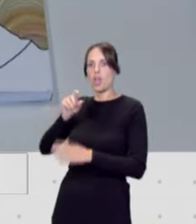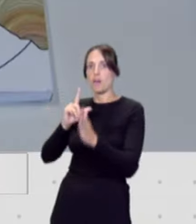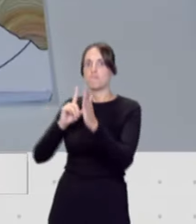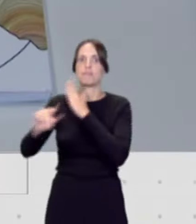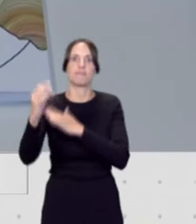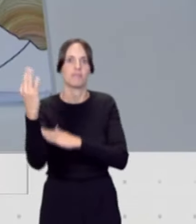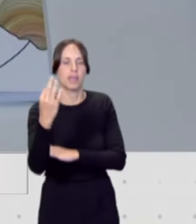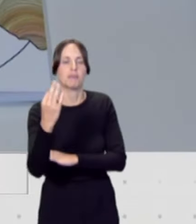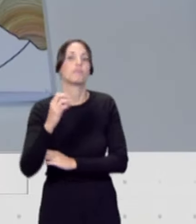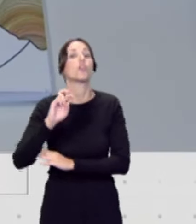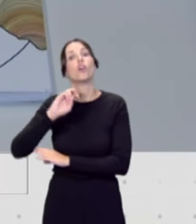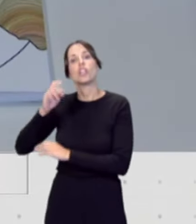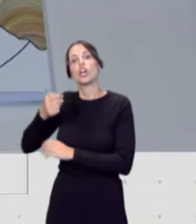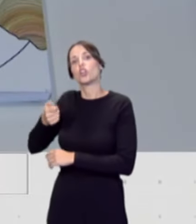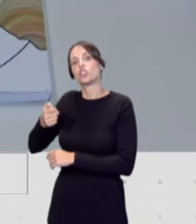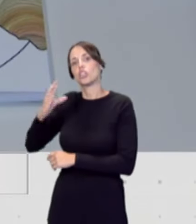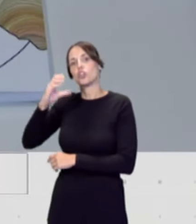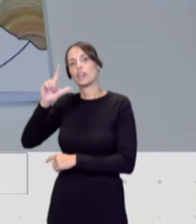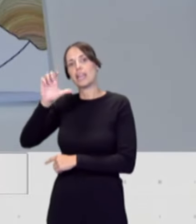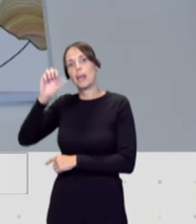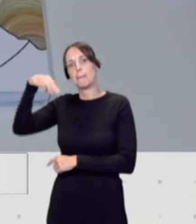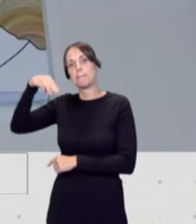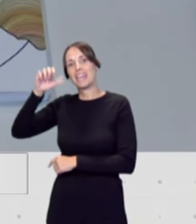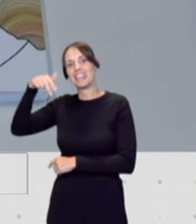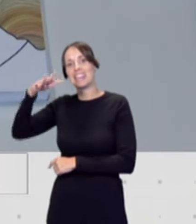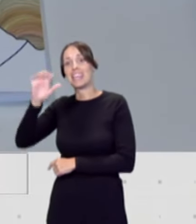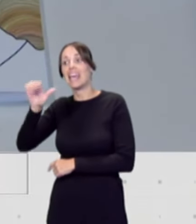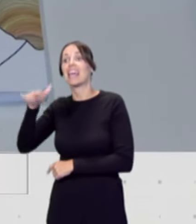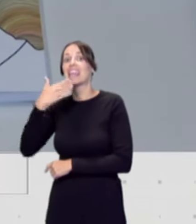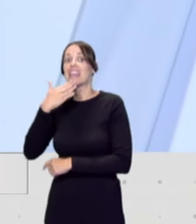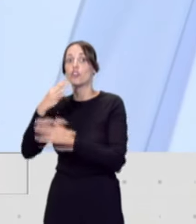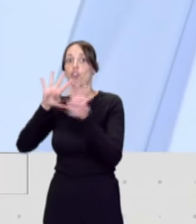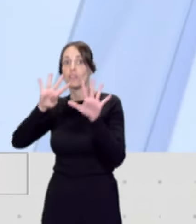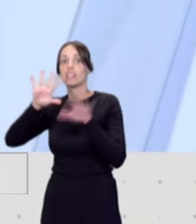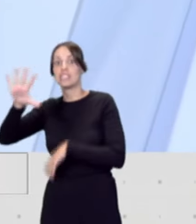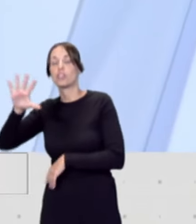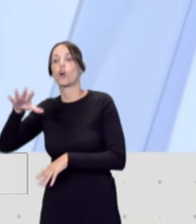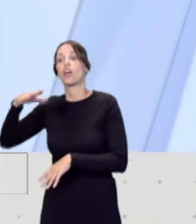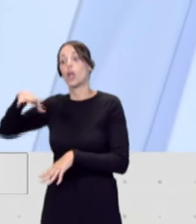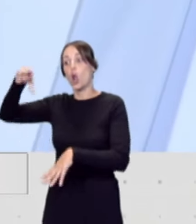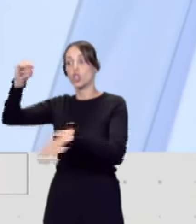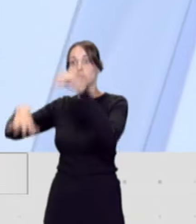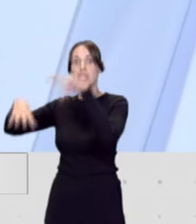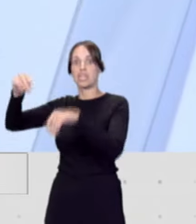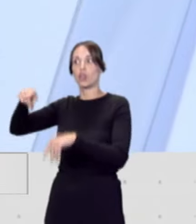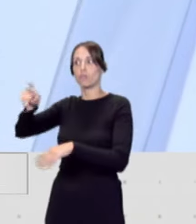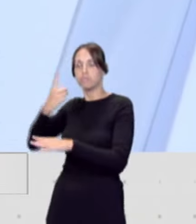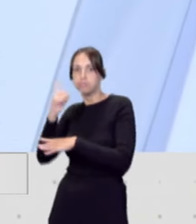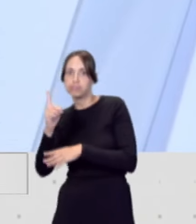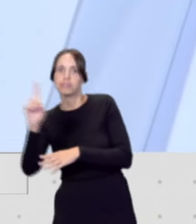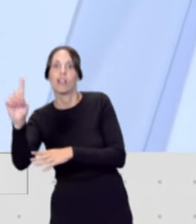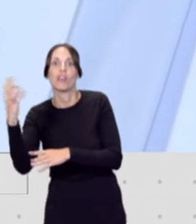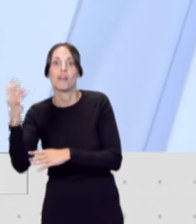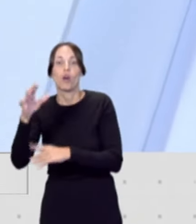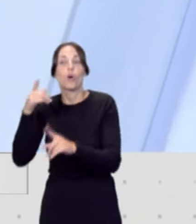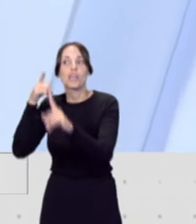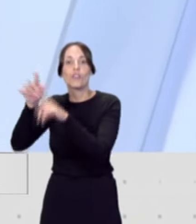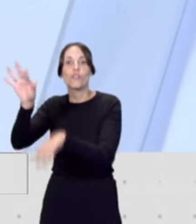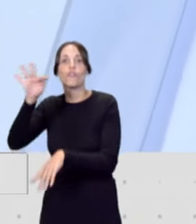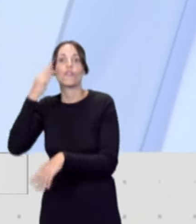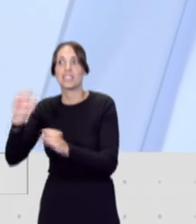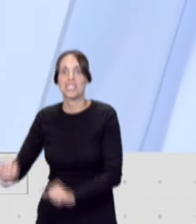una mujer que ahora tiene 95 años y tuvo que atravesar los Pirineos durante la Guerra Civil para ponerse a salvo en Francia, pues esa, digamos,